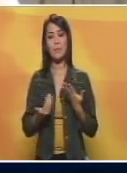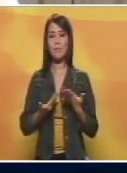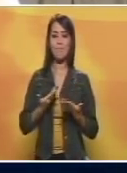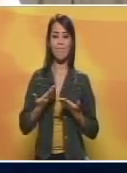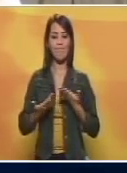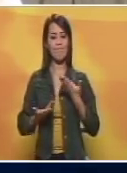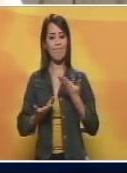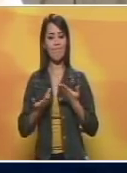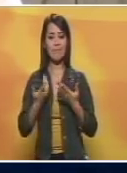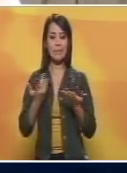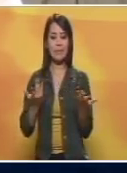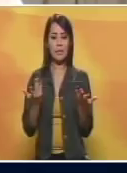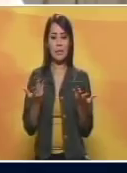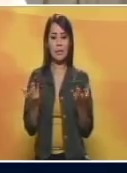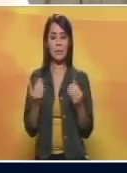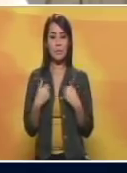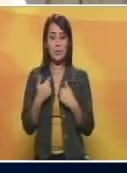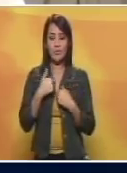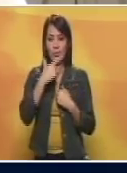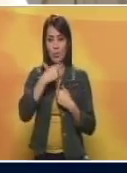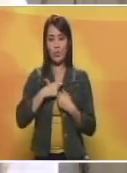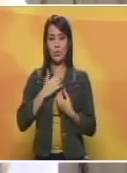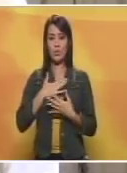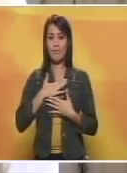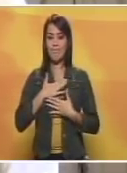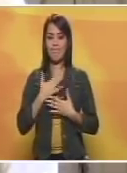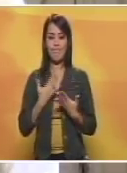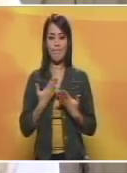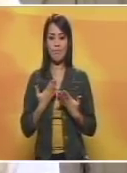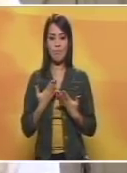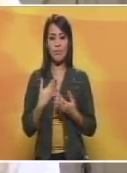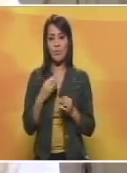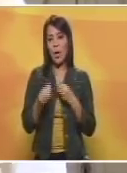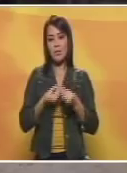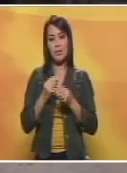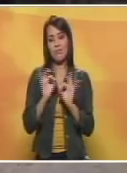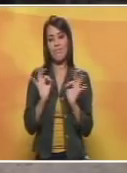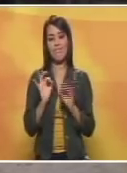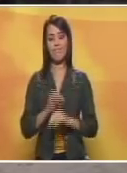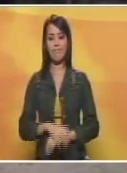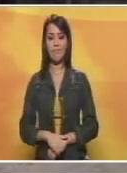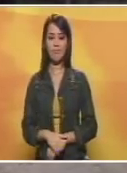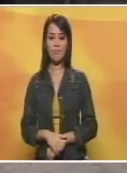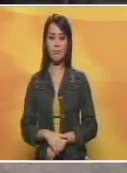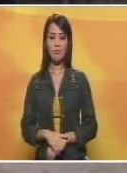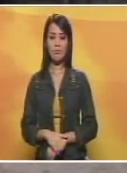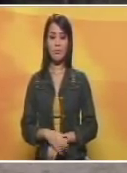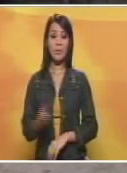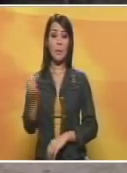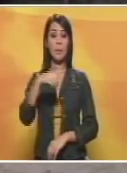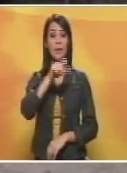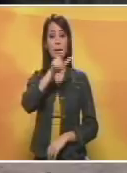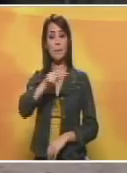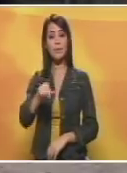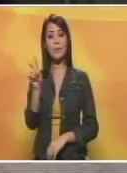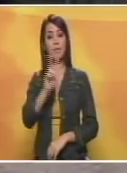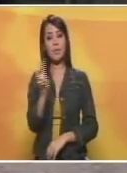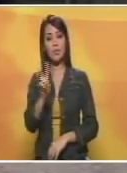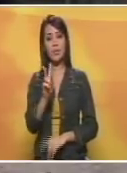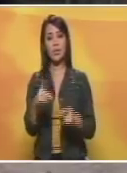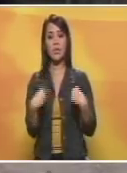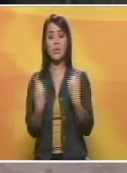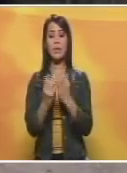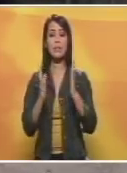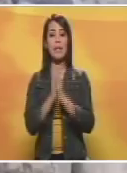ya por parte de nosotros no tenemos más que hacer a este drama se sumen de los venezolanos que permanecen en santa